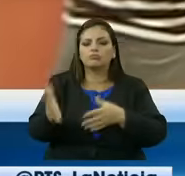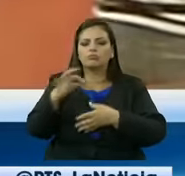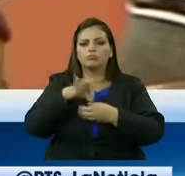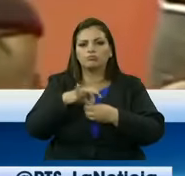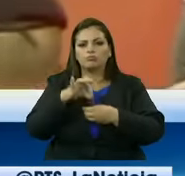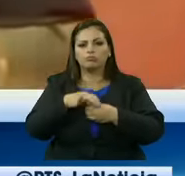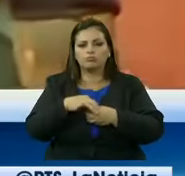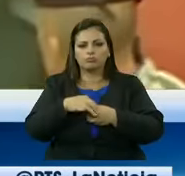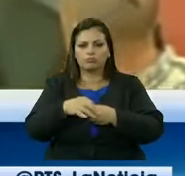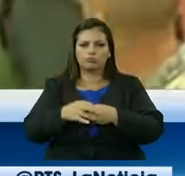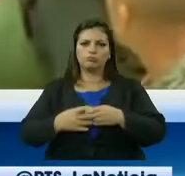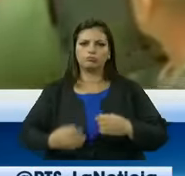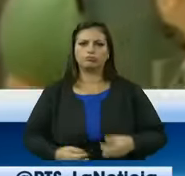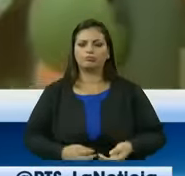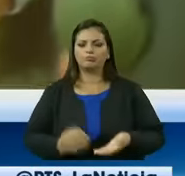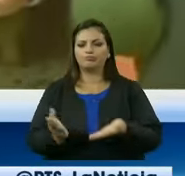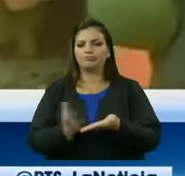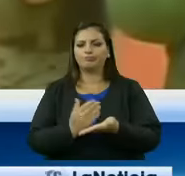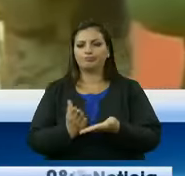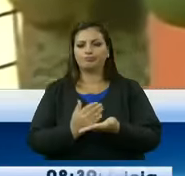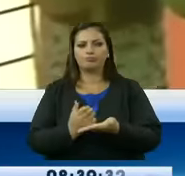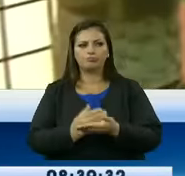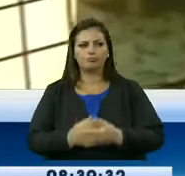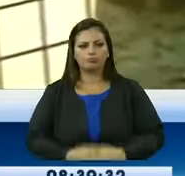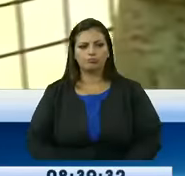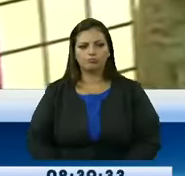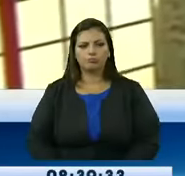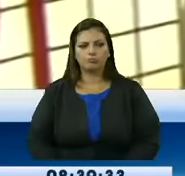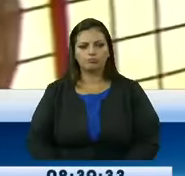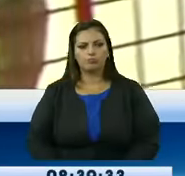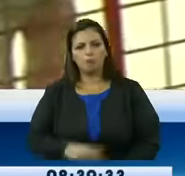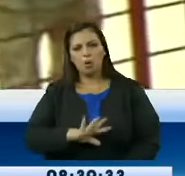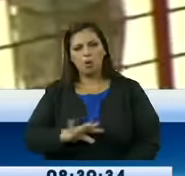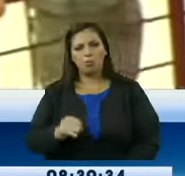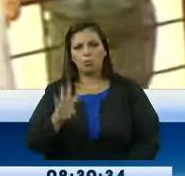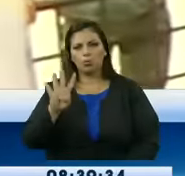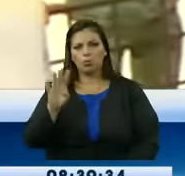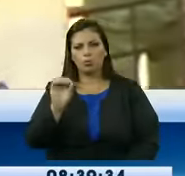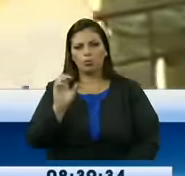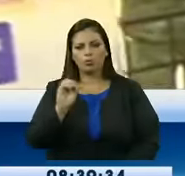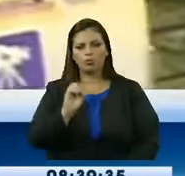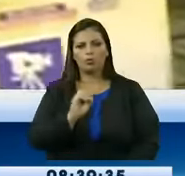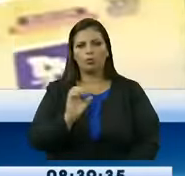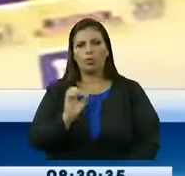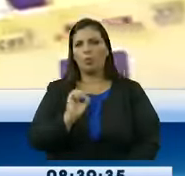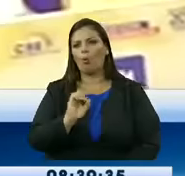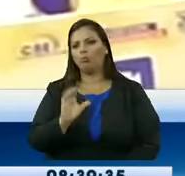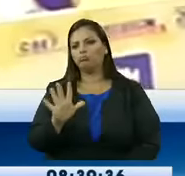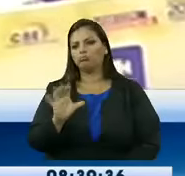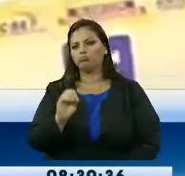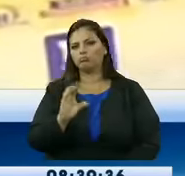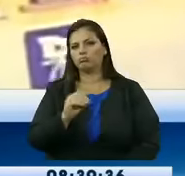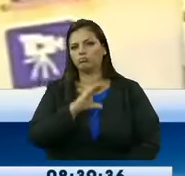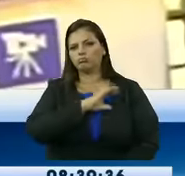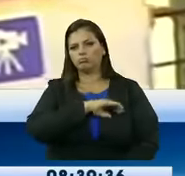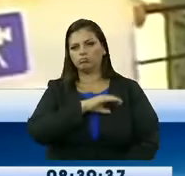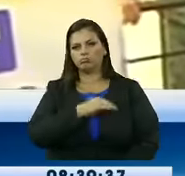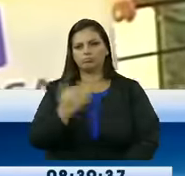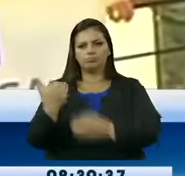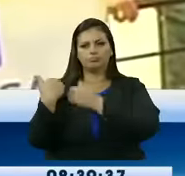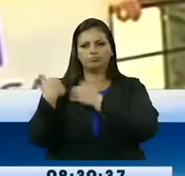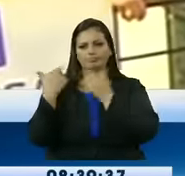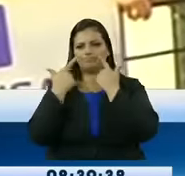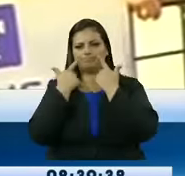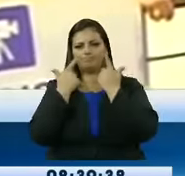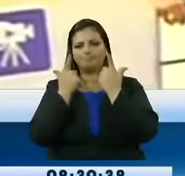hoy, más o menos, serían entre unos 400 a 500 policías los que se han encargado de darle seguridad a lo que es el